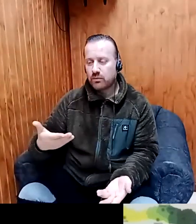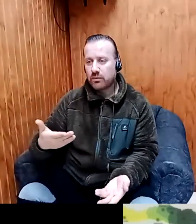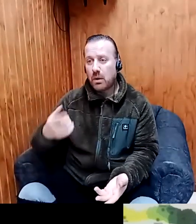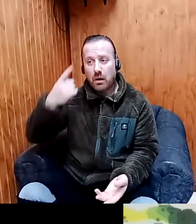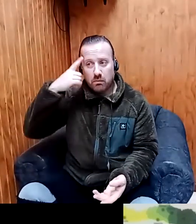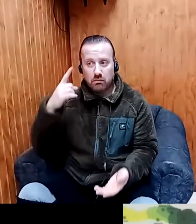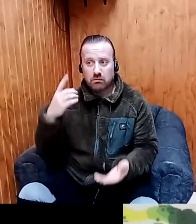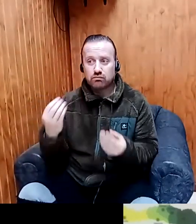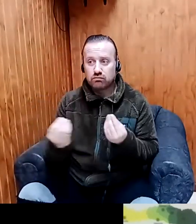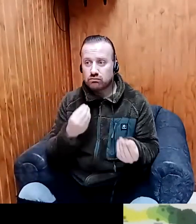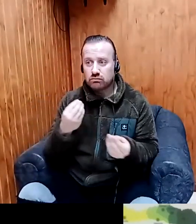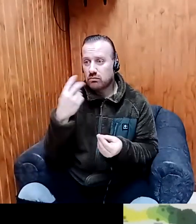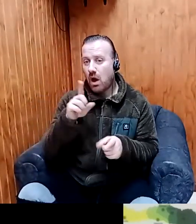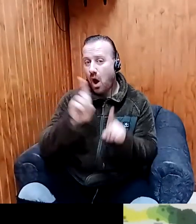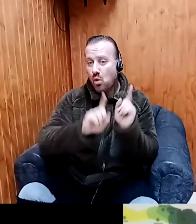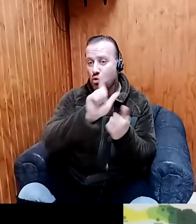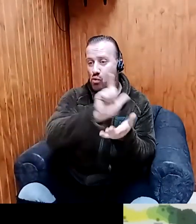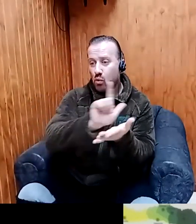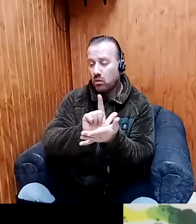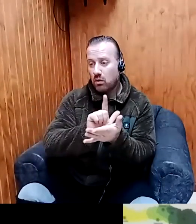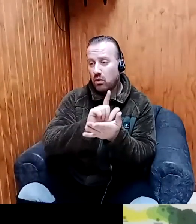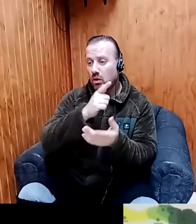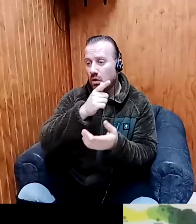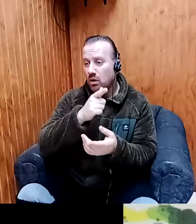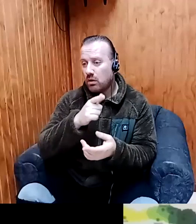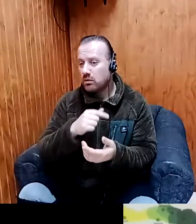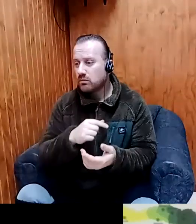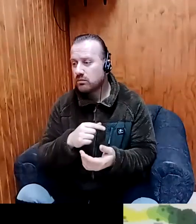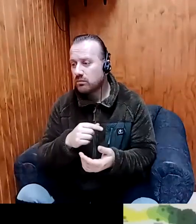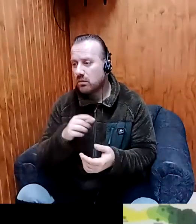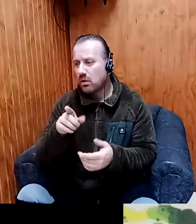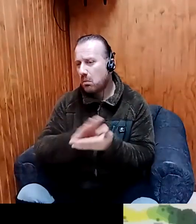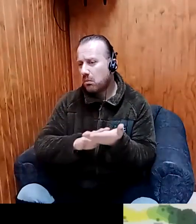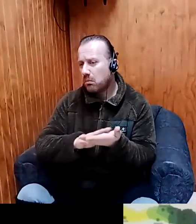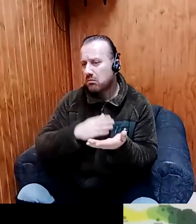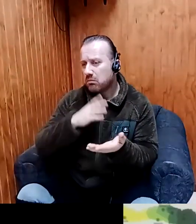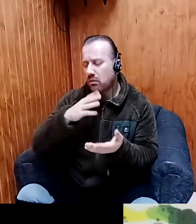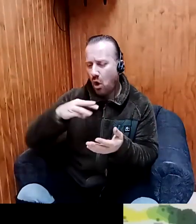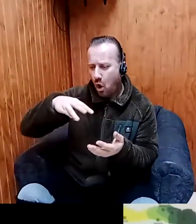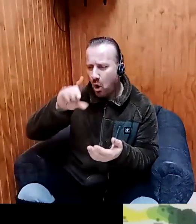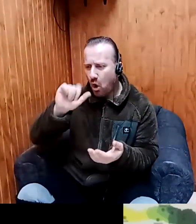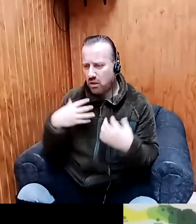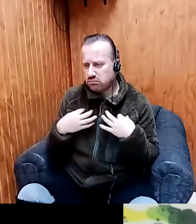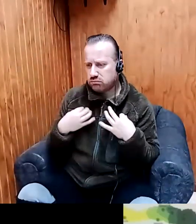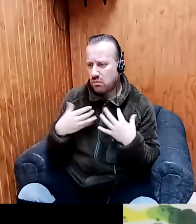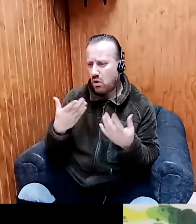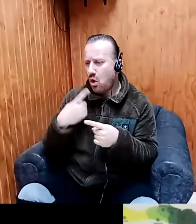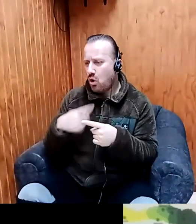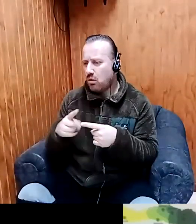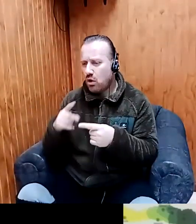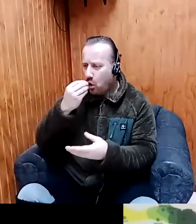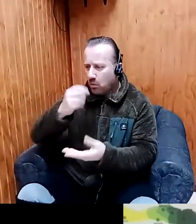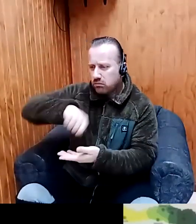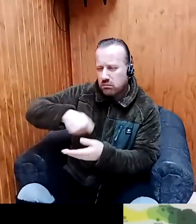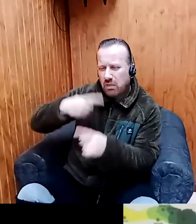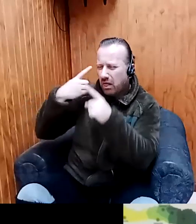en algunos sitios pues lo será la jardinería o lo será pues la cocina, lo será la moda. Entonces dejar este margen también para que